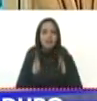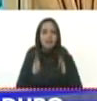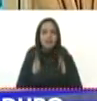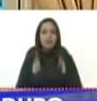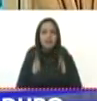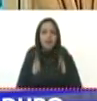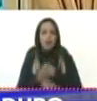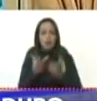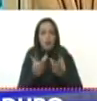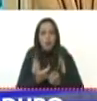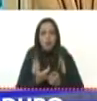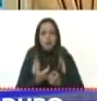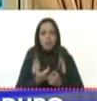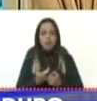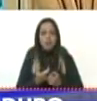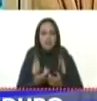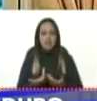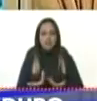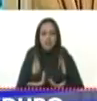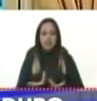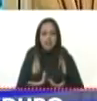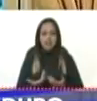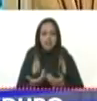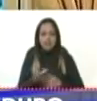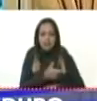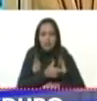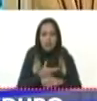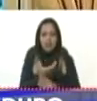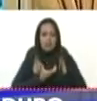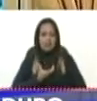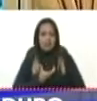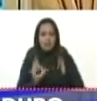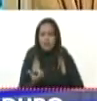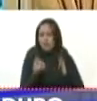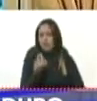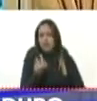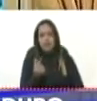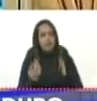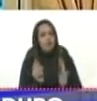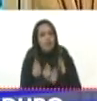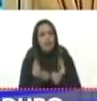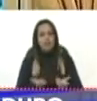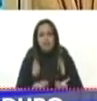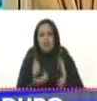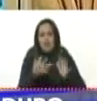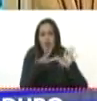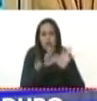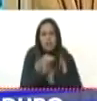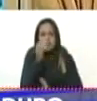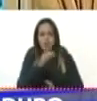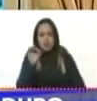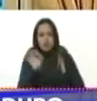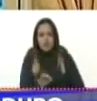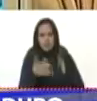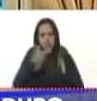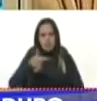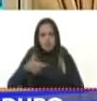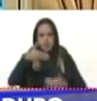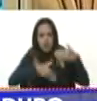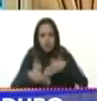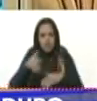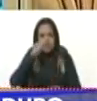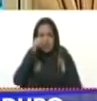¿Cuántas alcaldías ganaron? Unas pocas. Podemos decir que el 80% de los votantes el